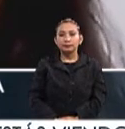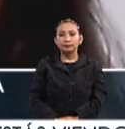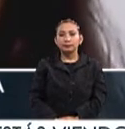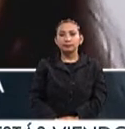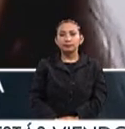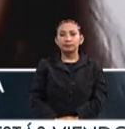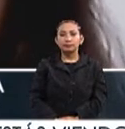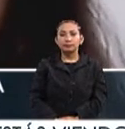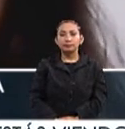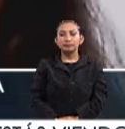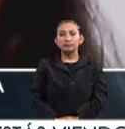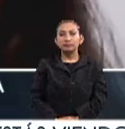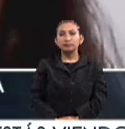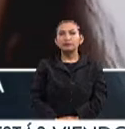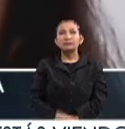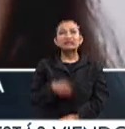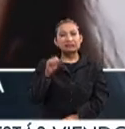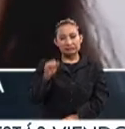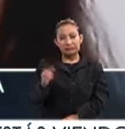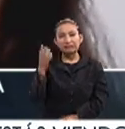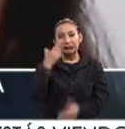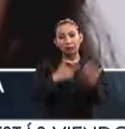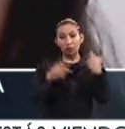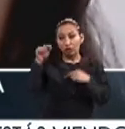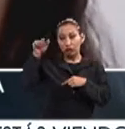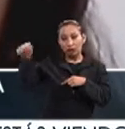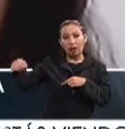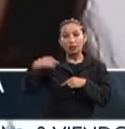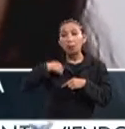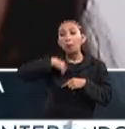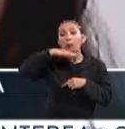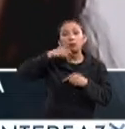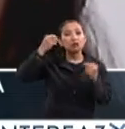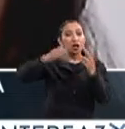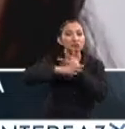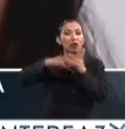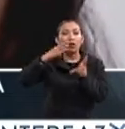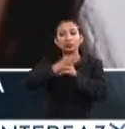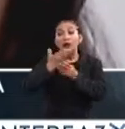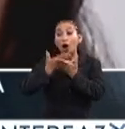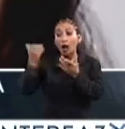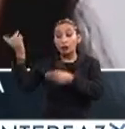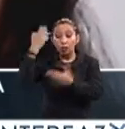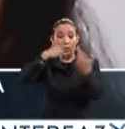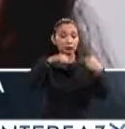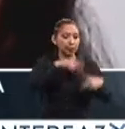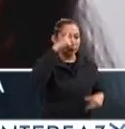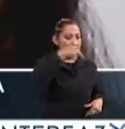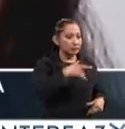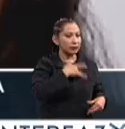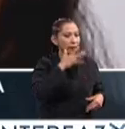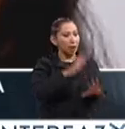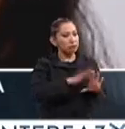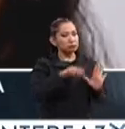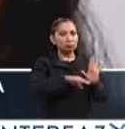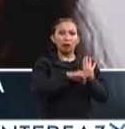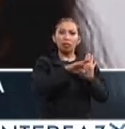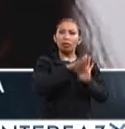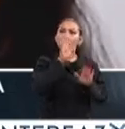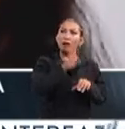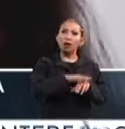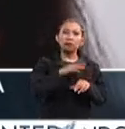Pues sí, regresé. Yo la verdad cuando estaba allá no me daba cuenta de muchas cosas, pero ahora que regresé sí te sientes más madura,